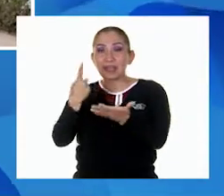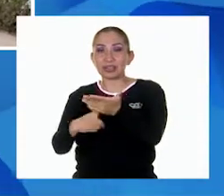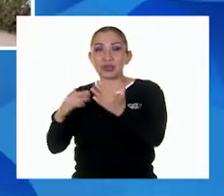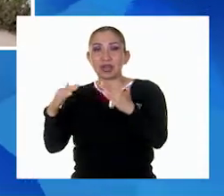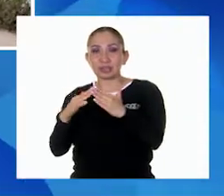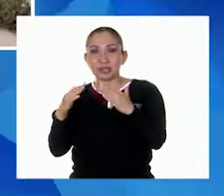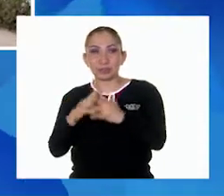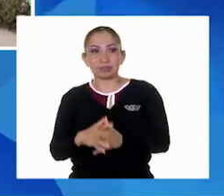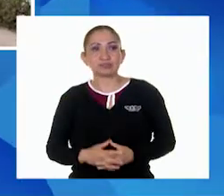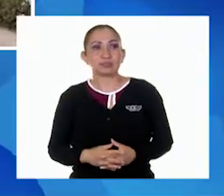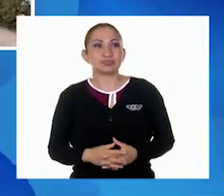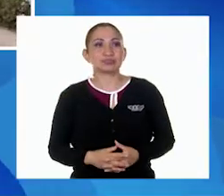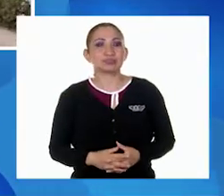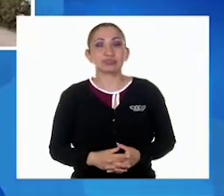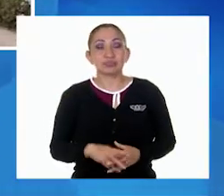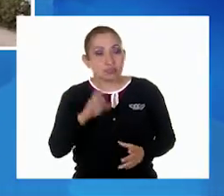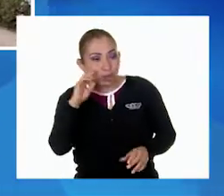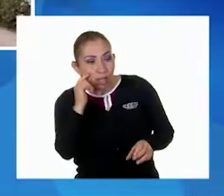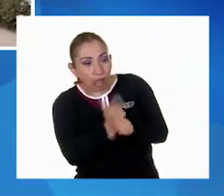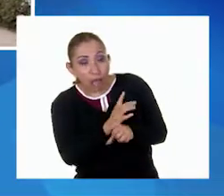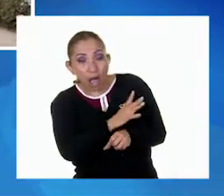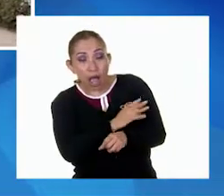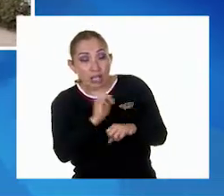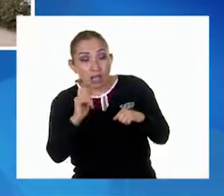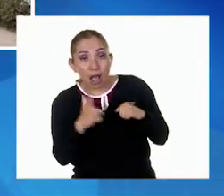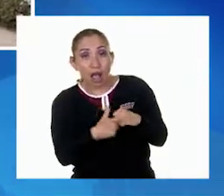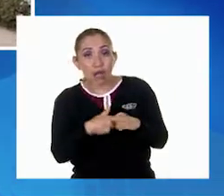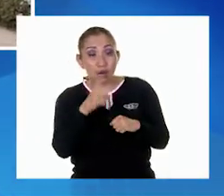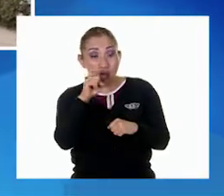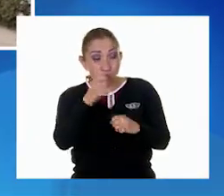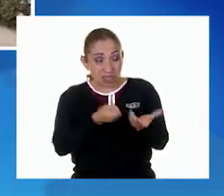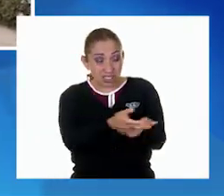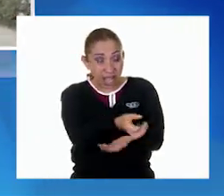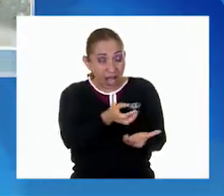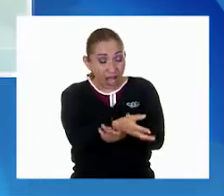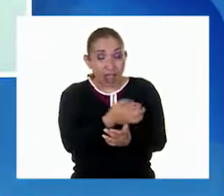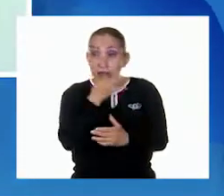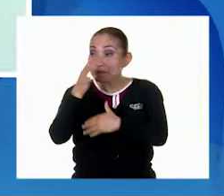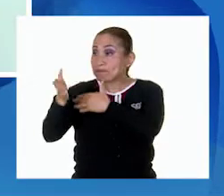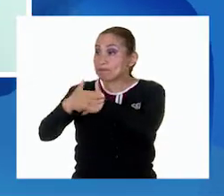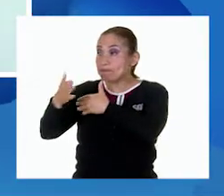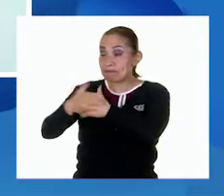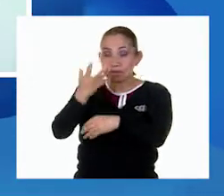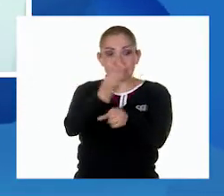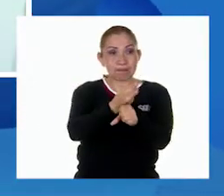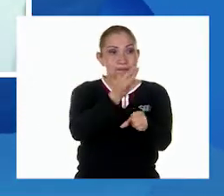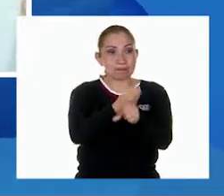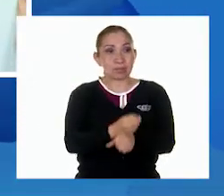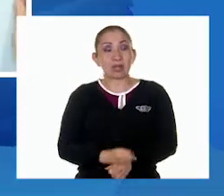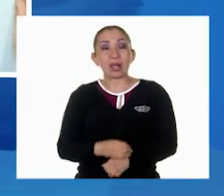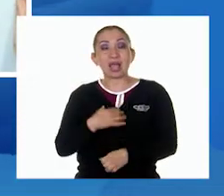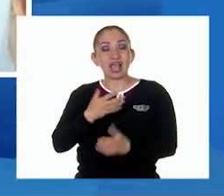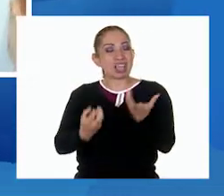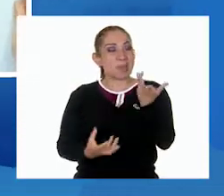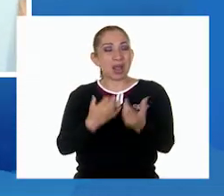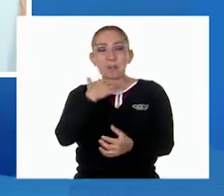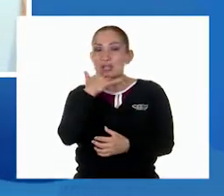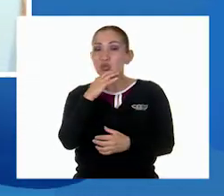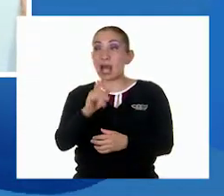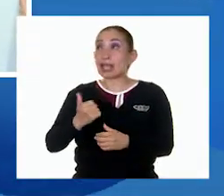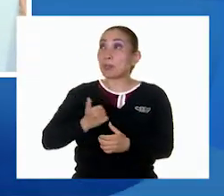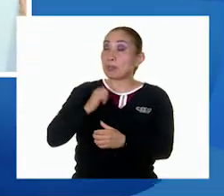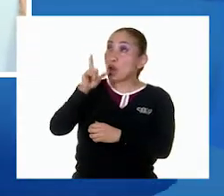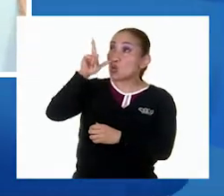casa. Reportamos de inmediato las fugas de agua. Evitar quemar basura, aprovechar la luz